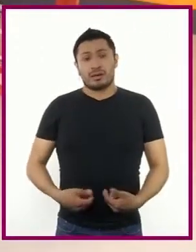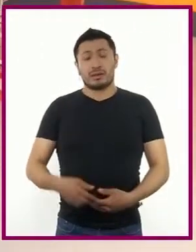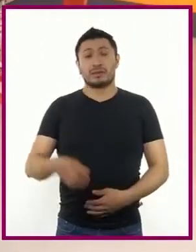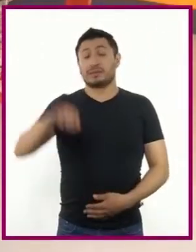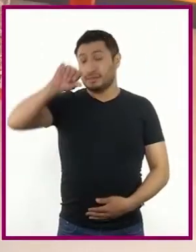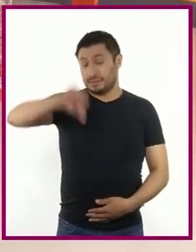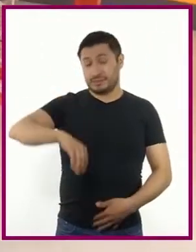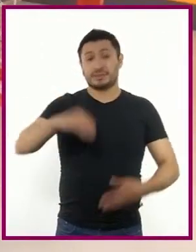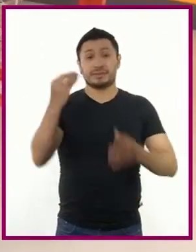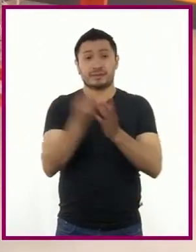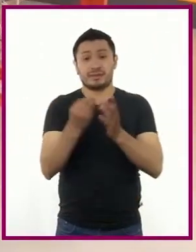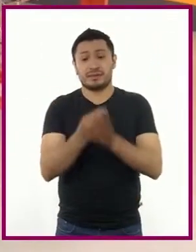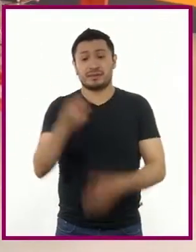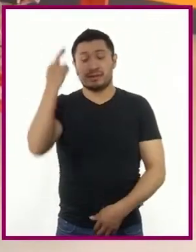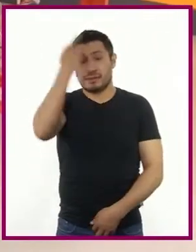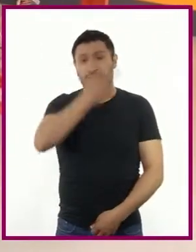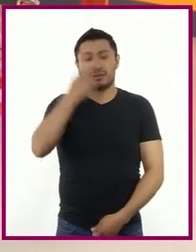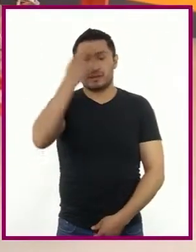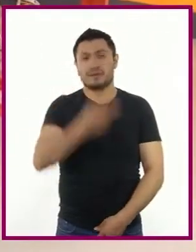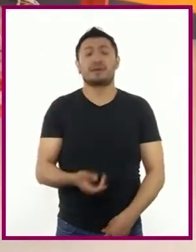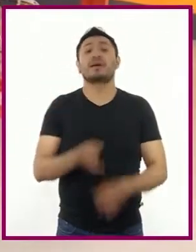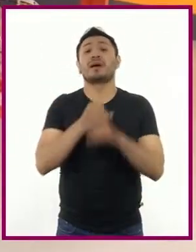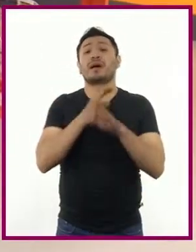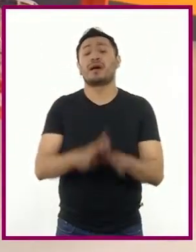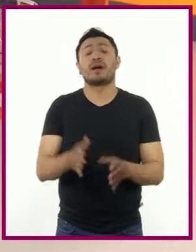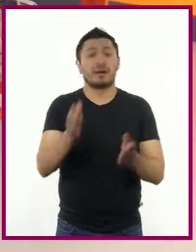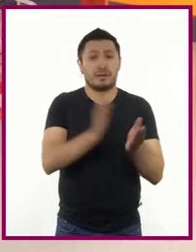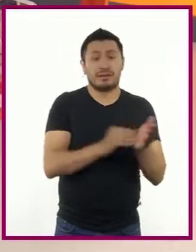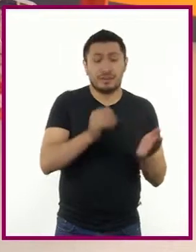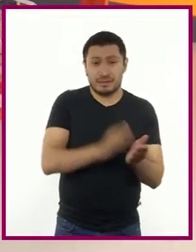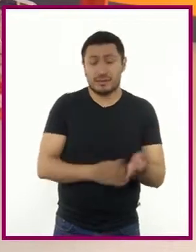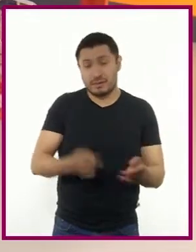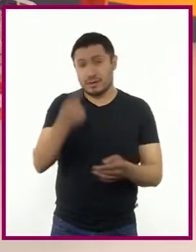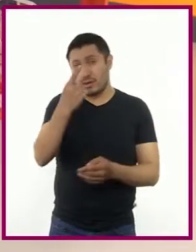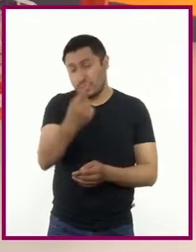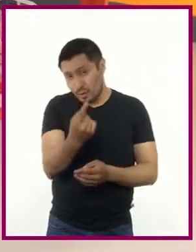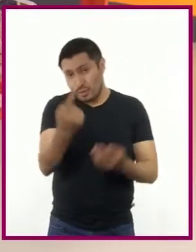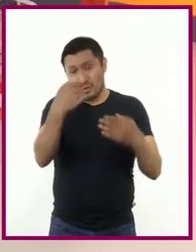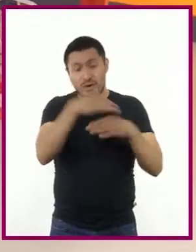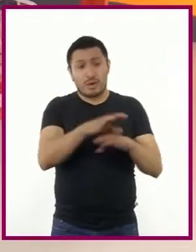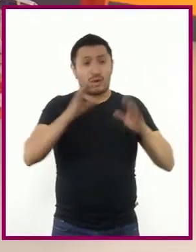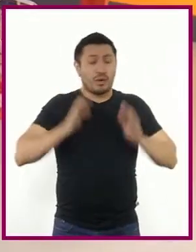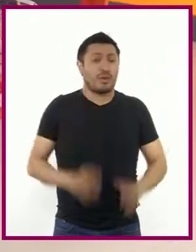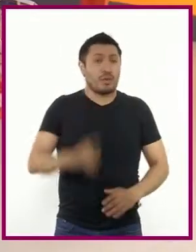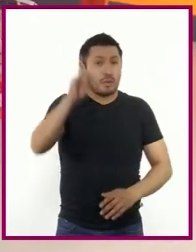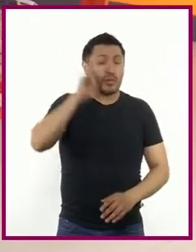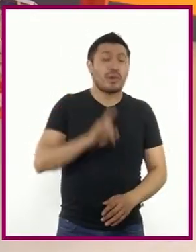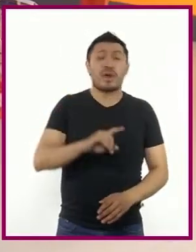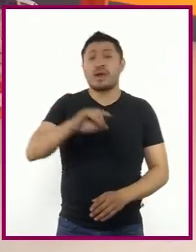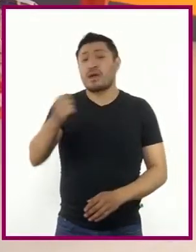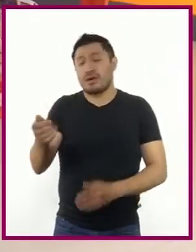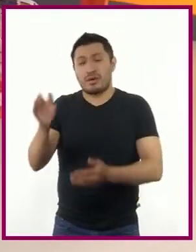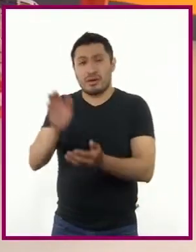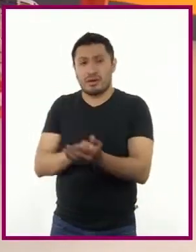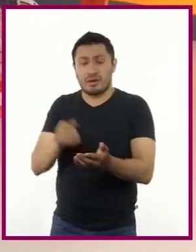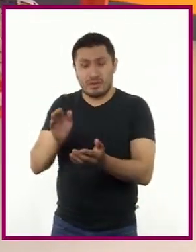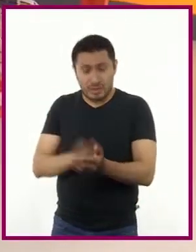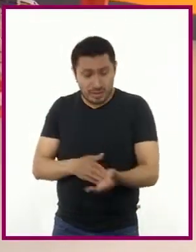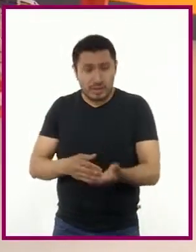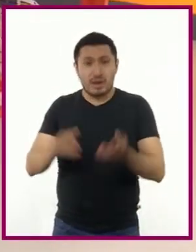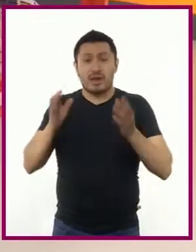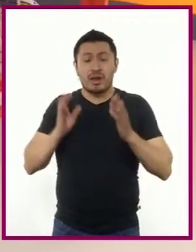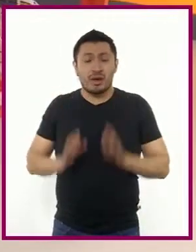sesión presentaremos la información de cada monografía, una para el sistema reproductor femenino y otra para el sistema reproductor